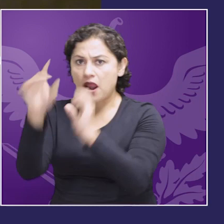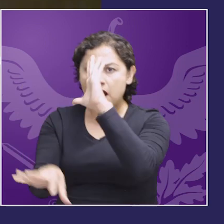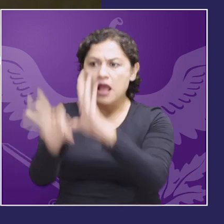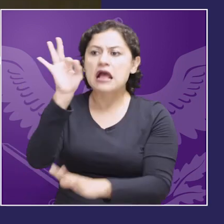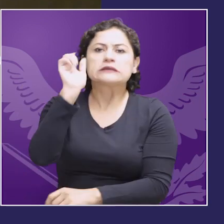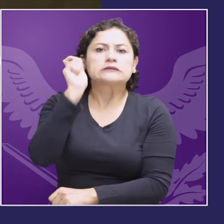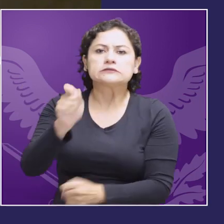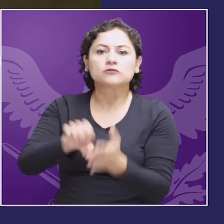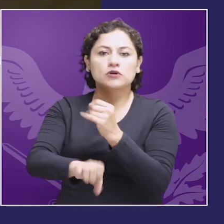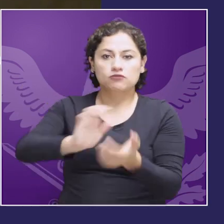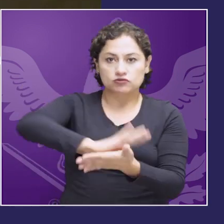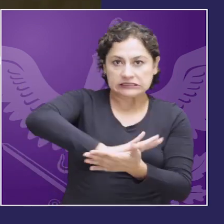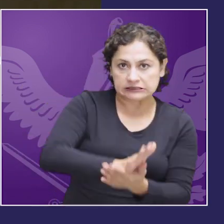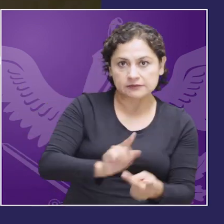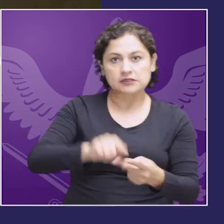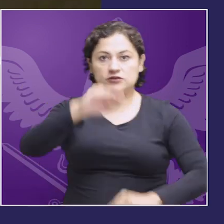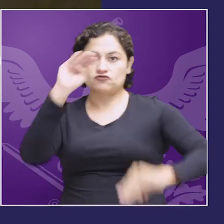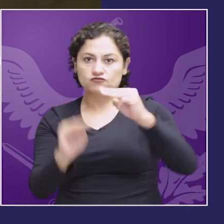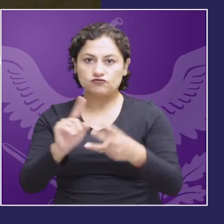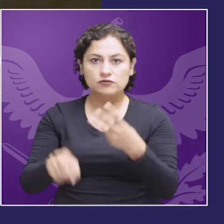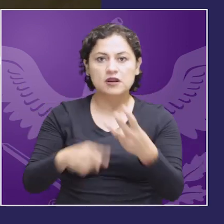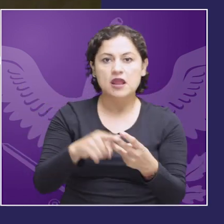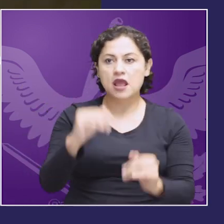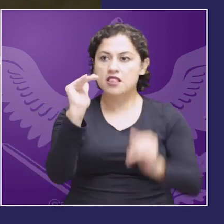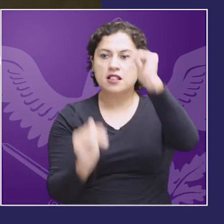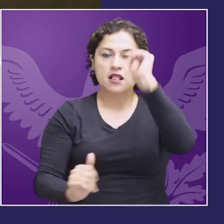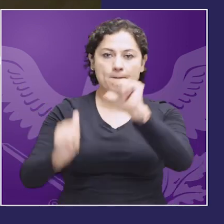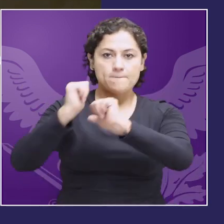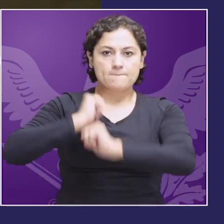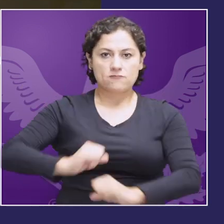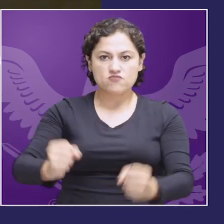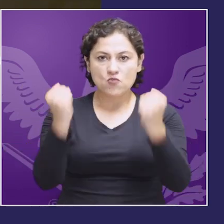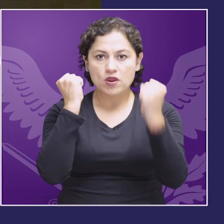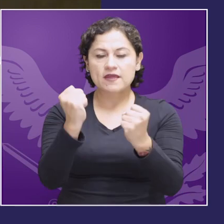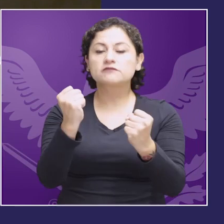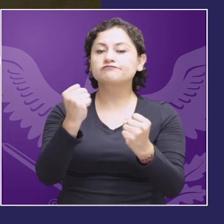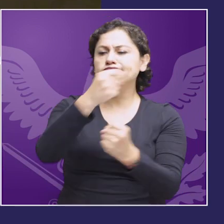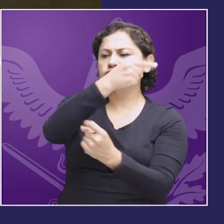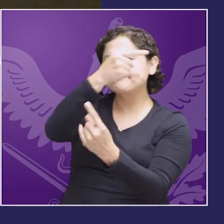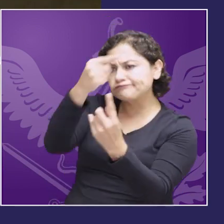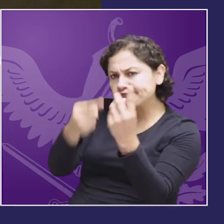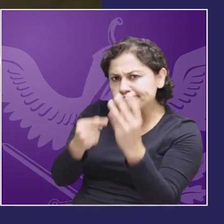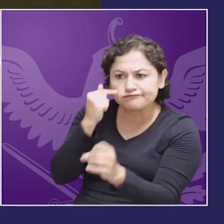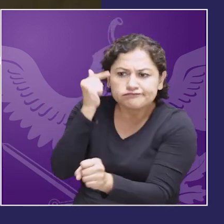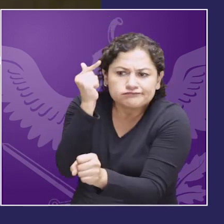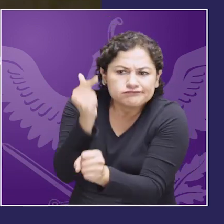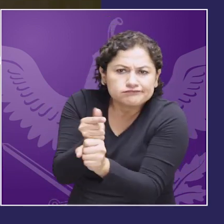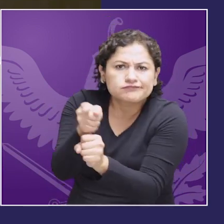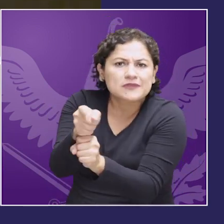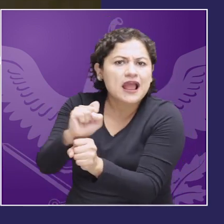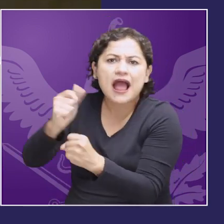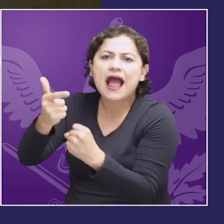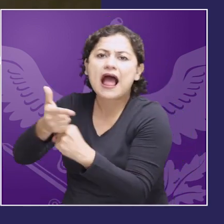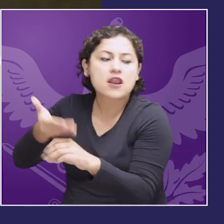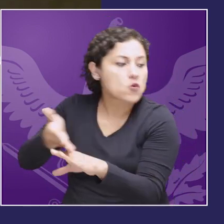explorar todas las líneas investigativas para identificar las condiciones de discriminación, de desigualdad, de asimetría de